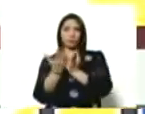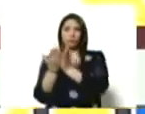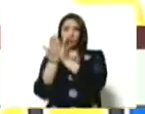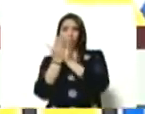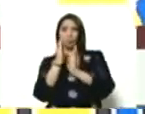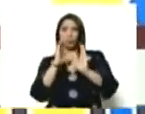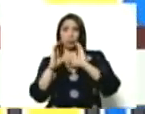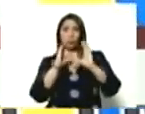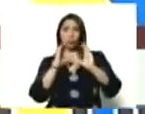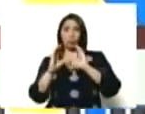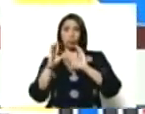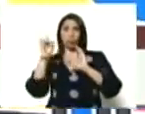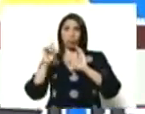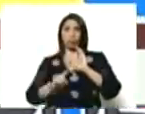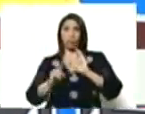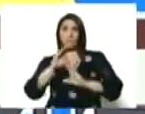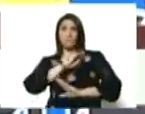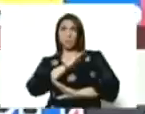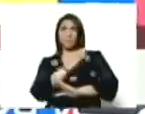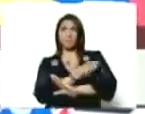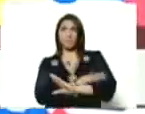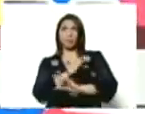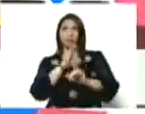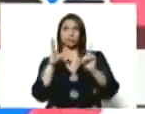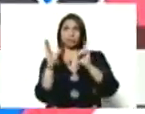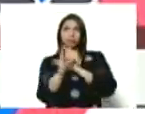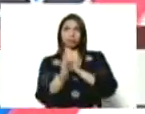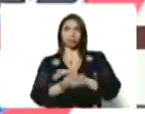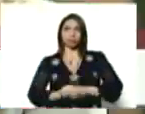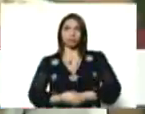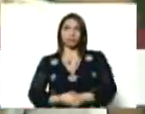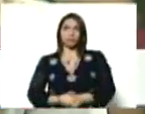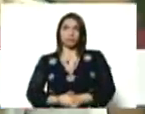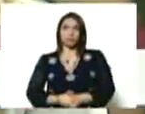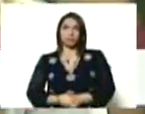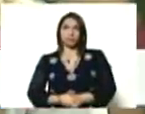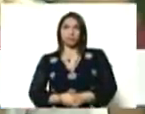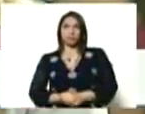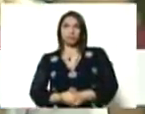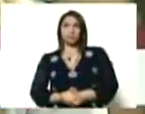Medios, Cultura y Poder Aníbal Ford, INESCO.